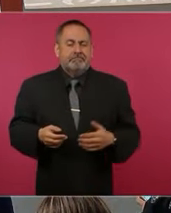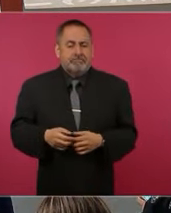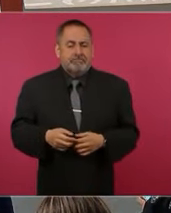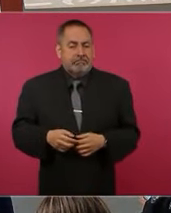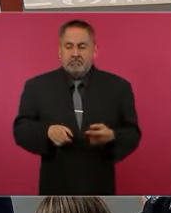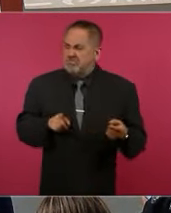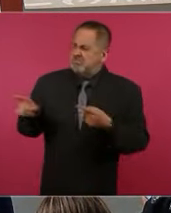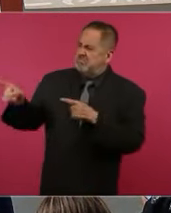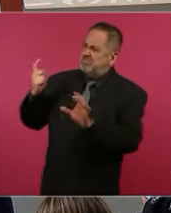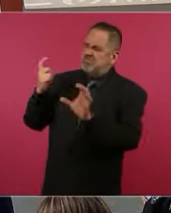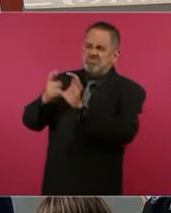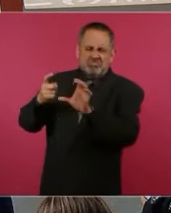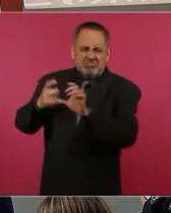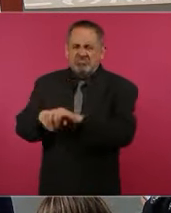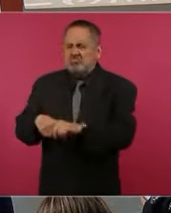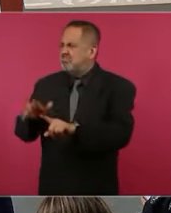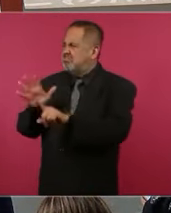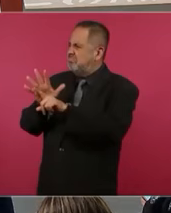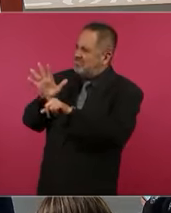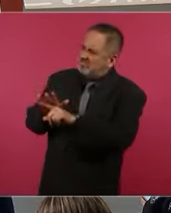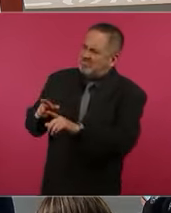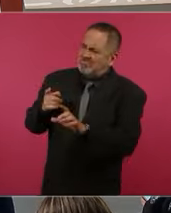comunistas, populistas,